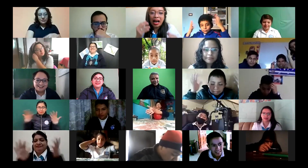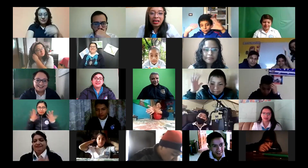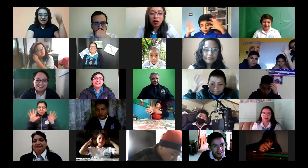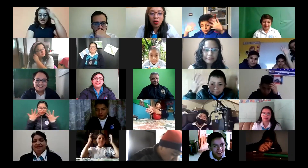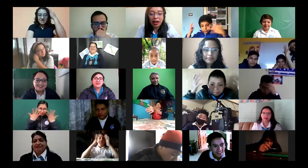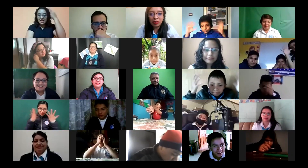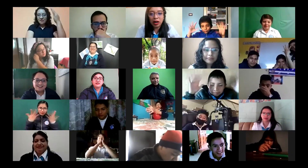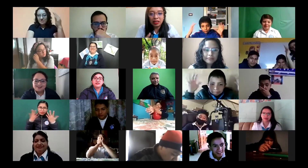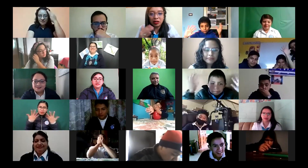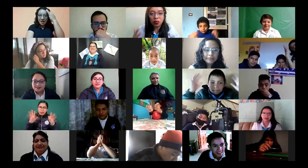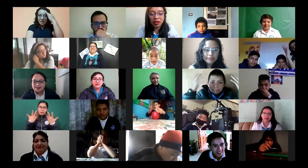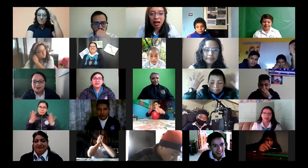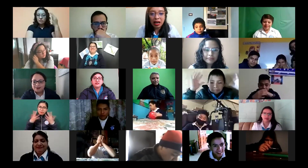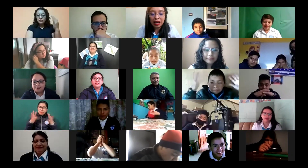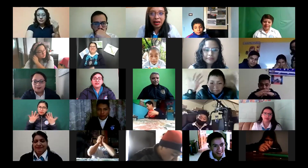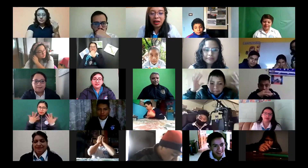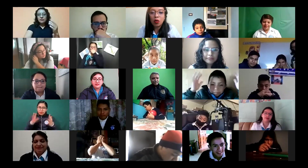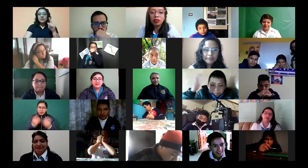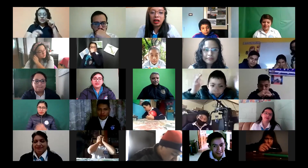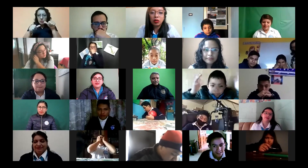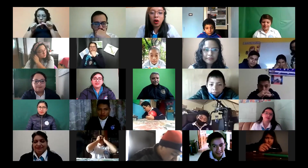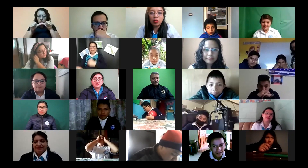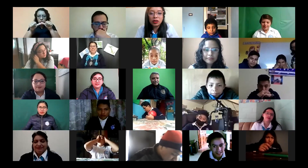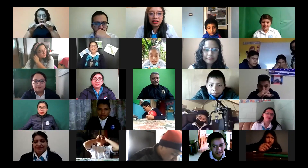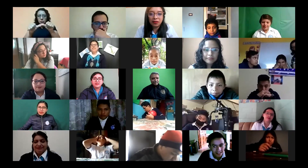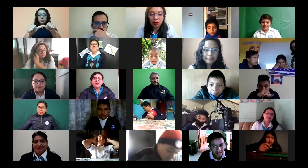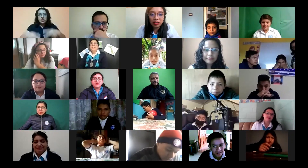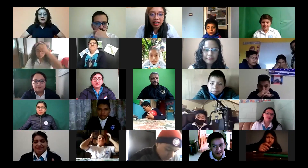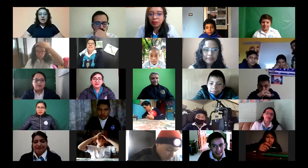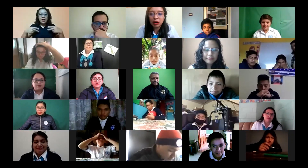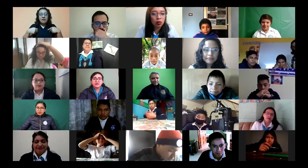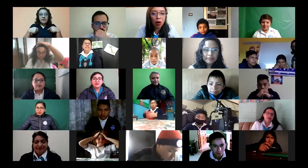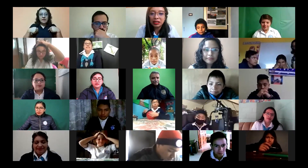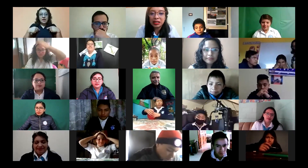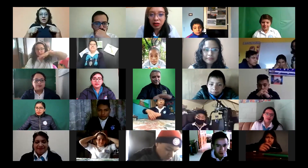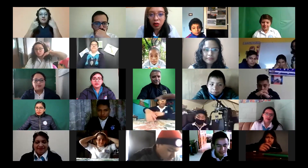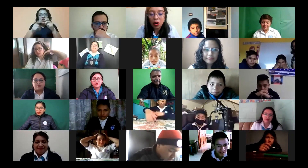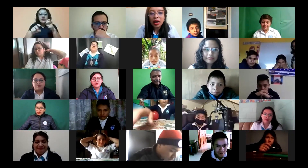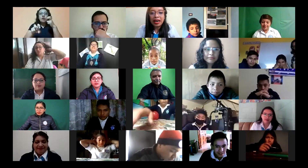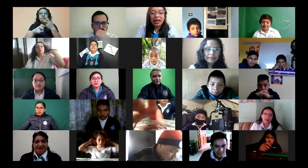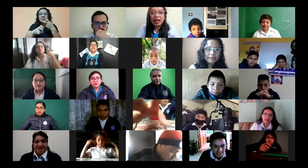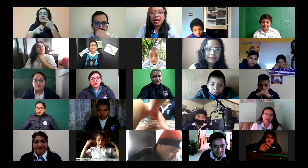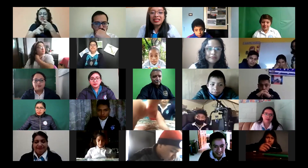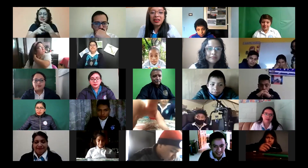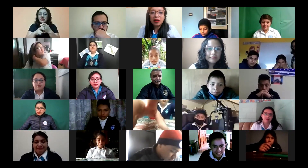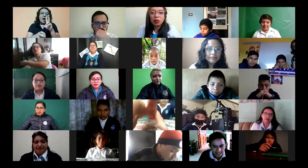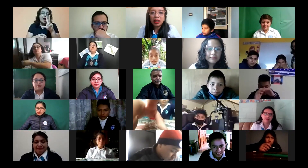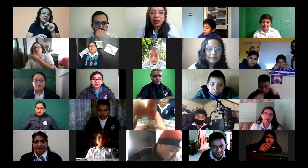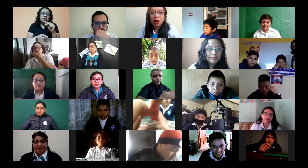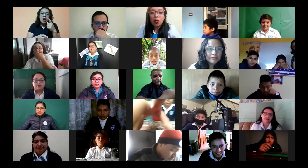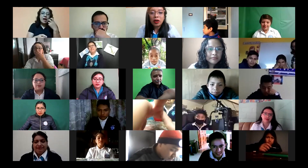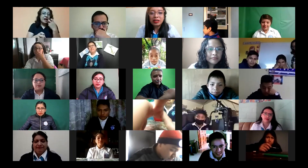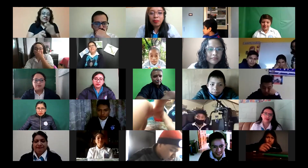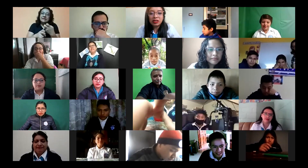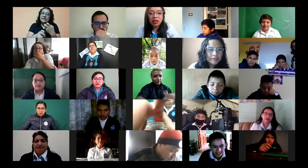usted ha ido durante su vida encontrando algunas dificultades, pero no ha sido esta